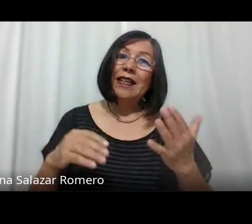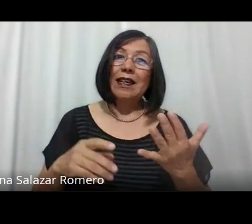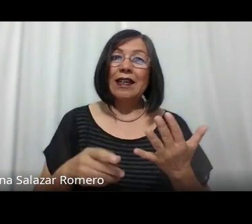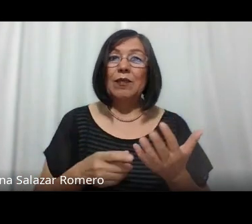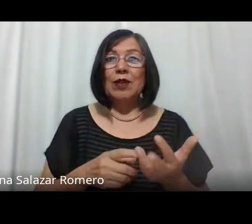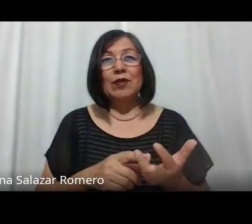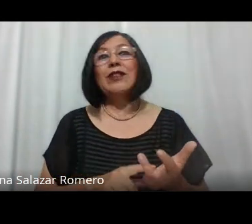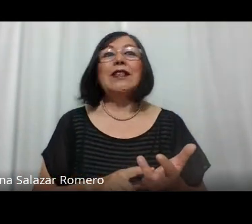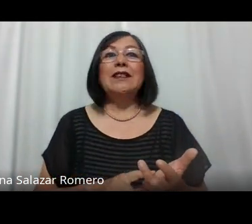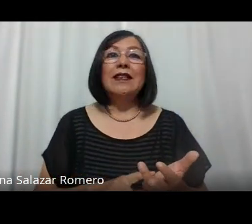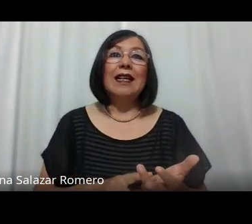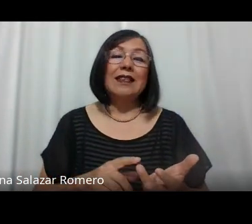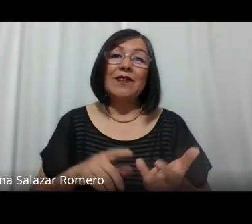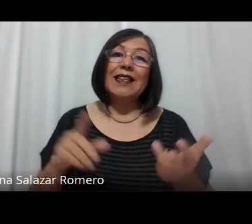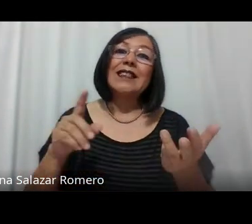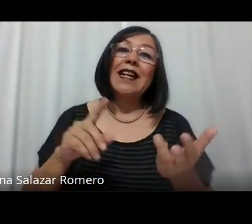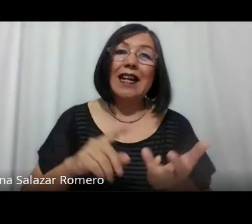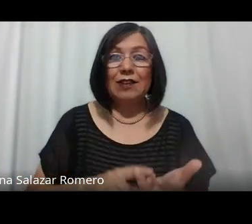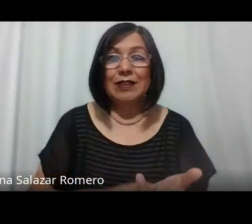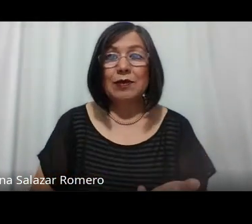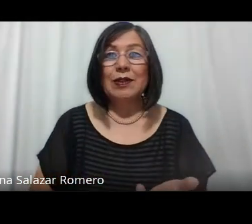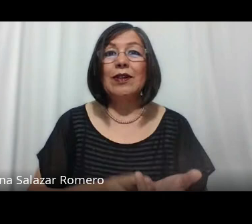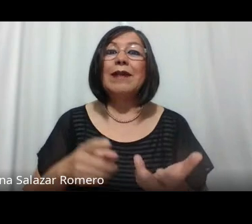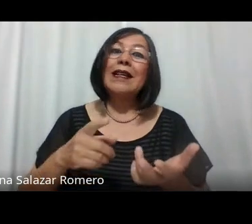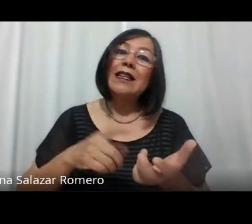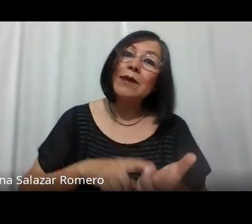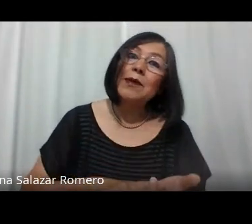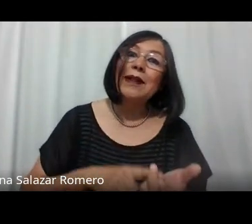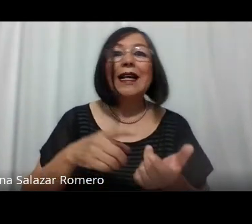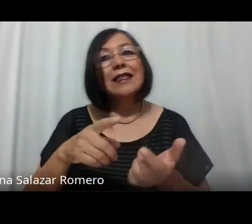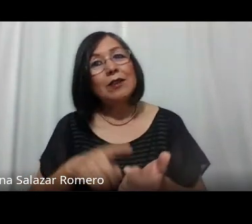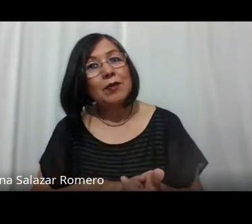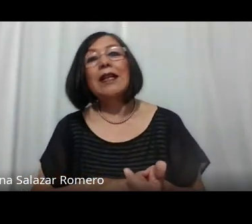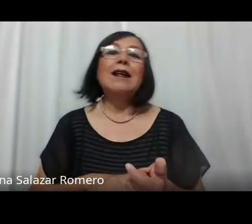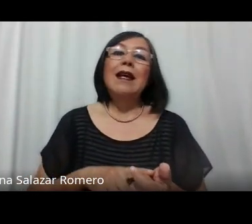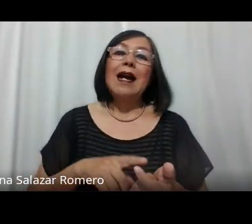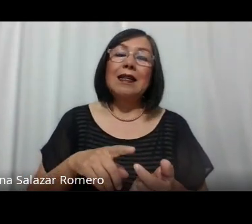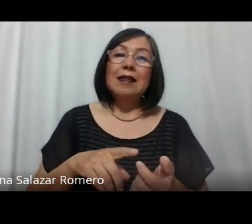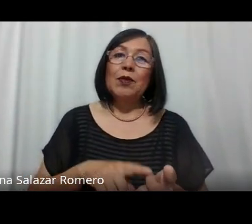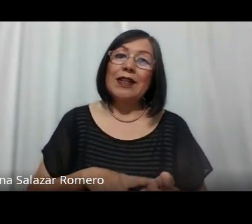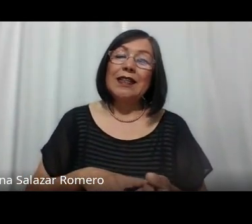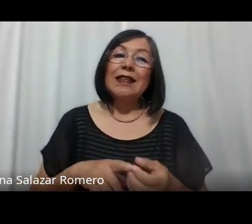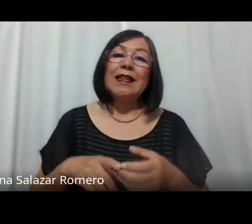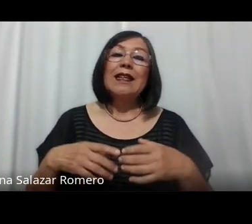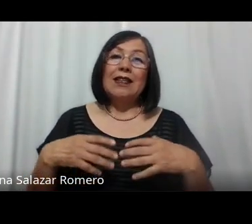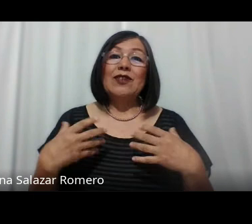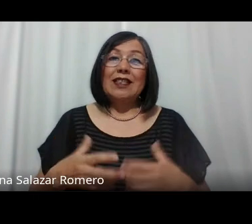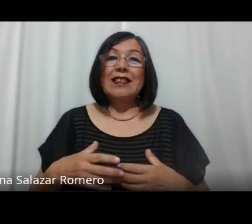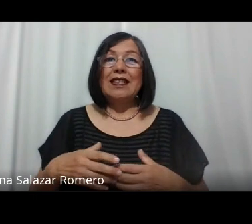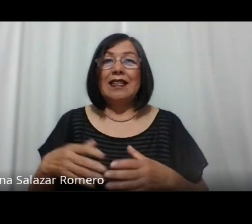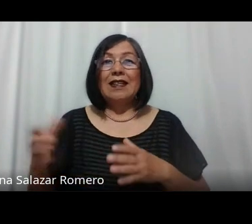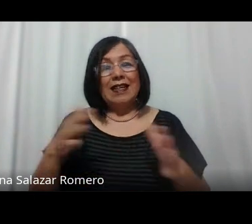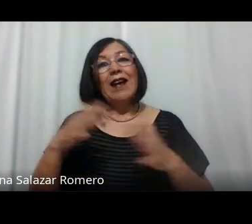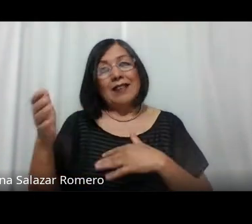ocasiones podemos hacer referencia a que no estamos viendo la imagen, no vemos pantalla, no vemos al ponente.